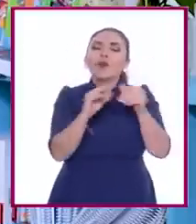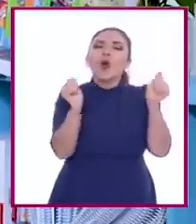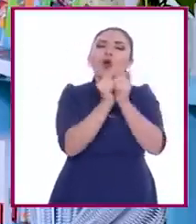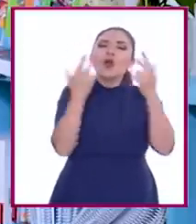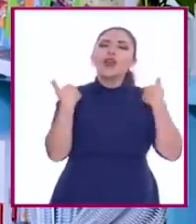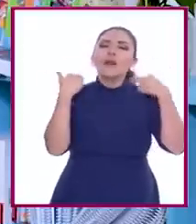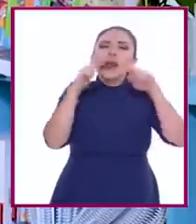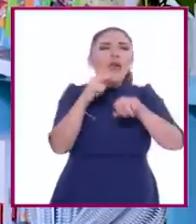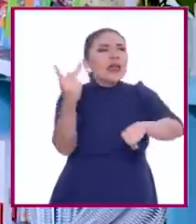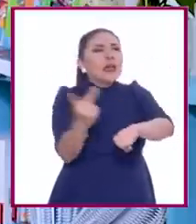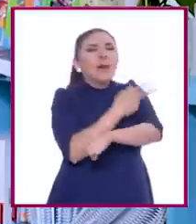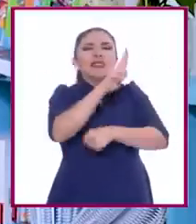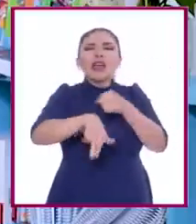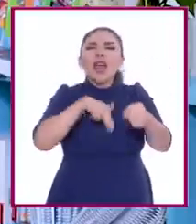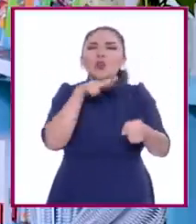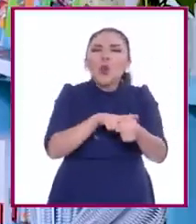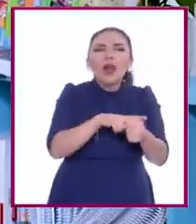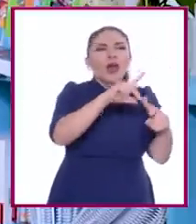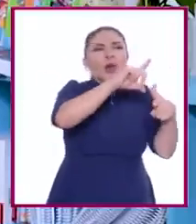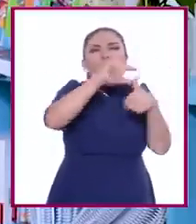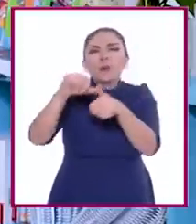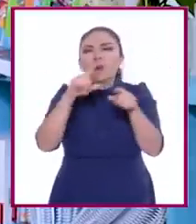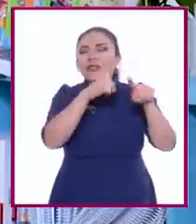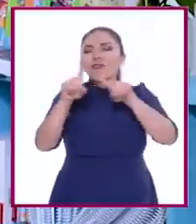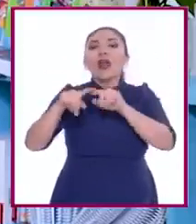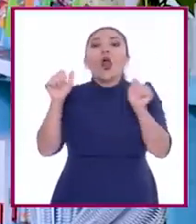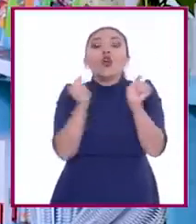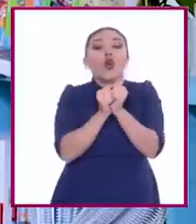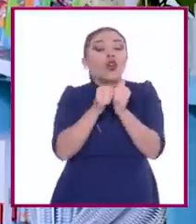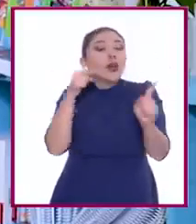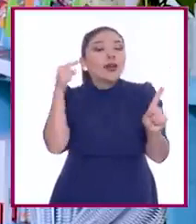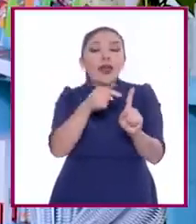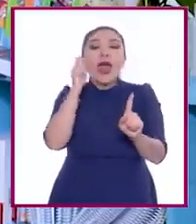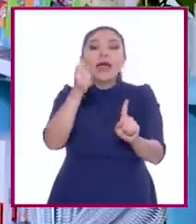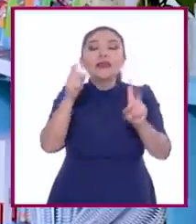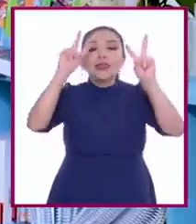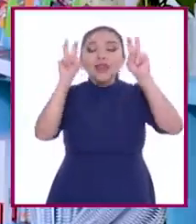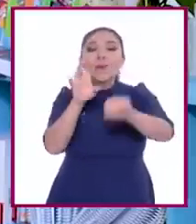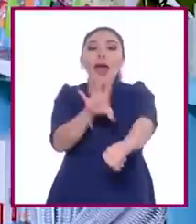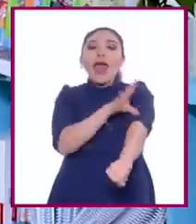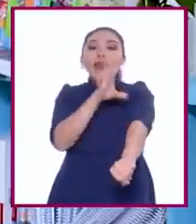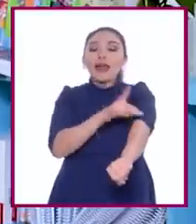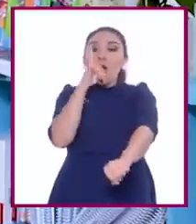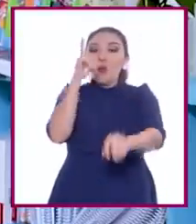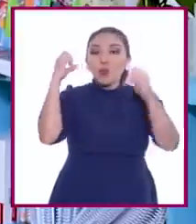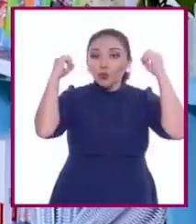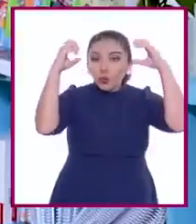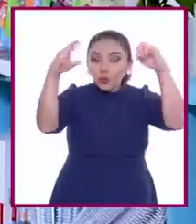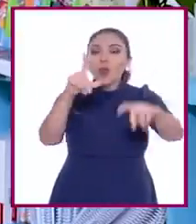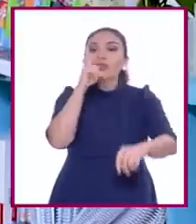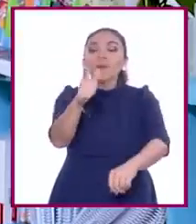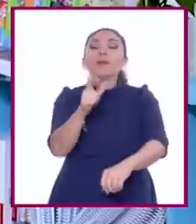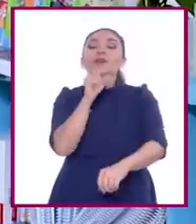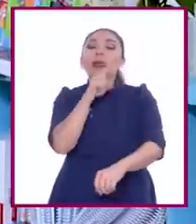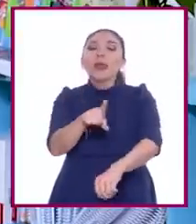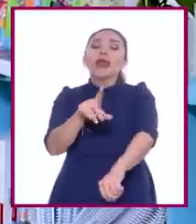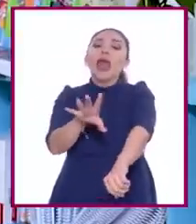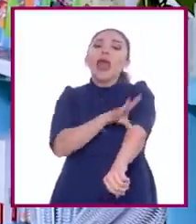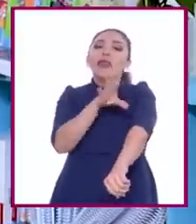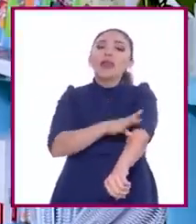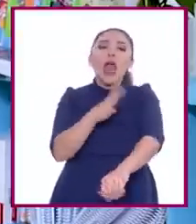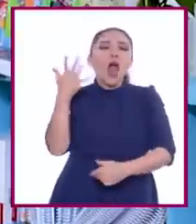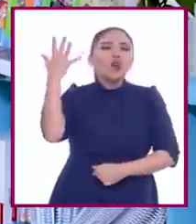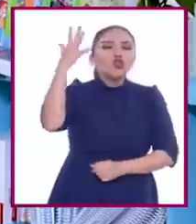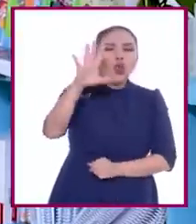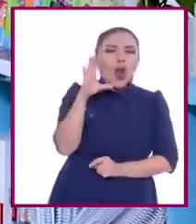representar fenómenos naturales relacionados con la energía eléctrica y térmica.